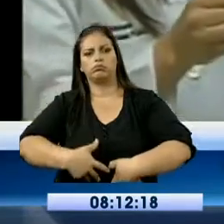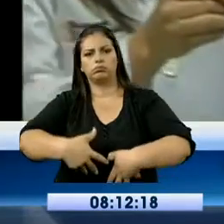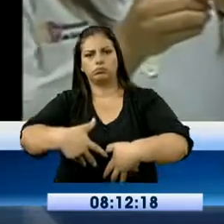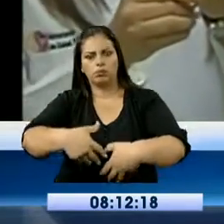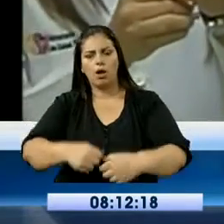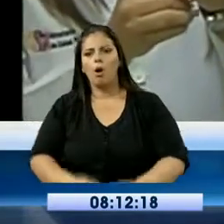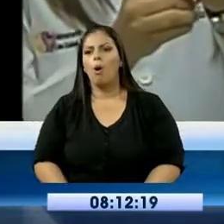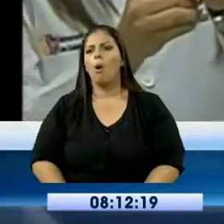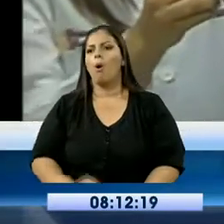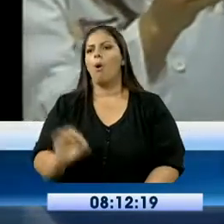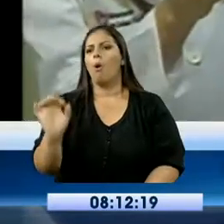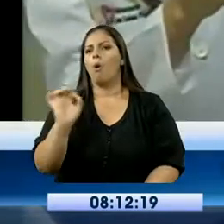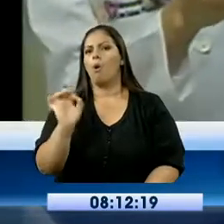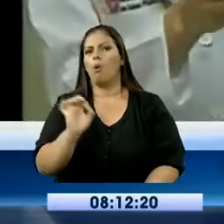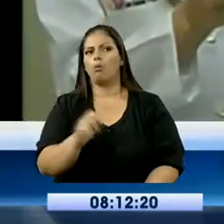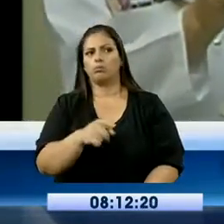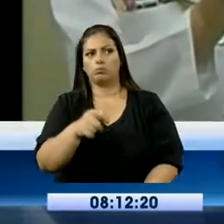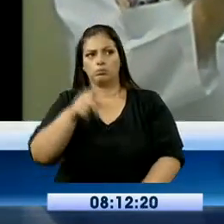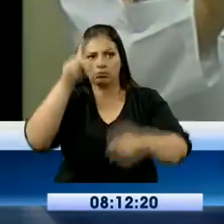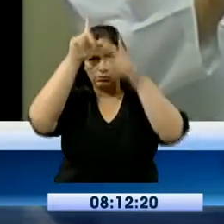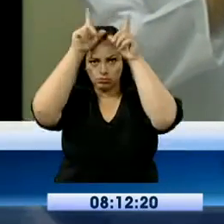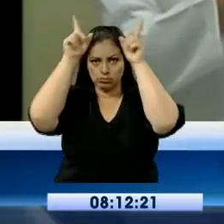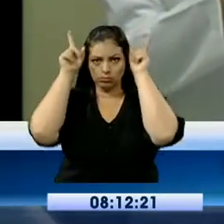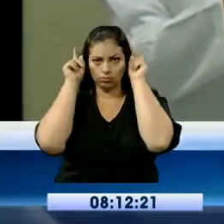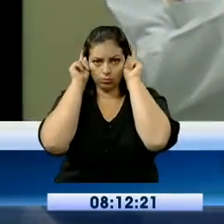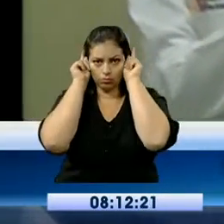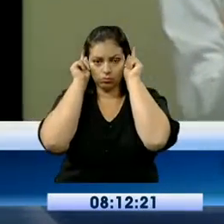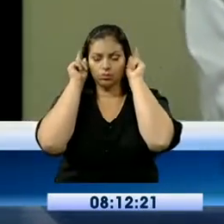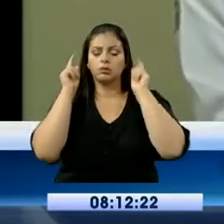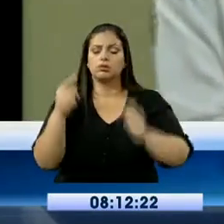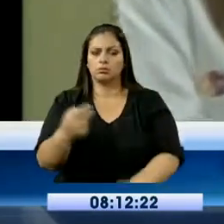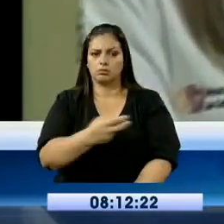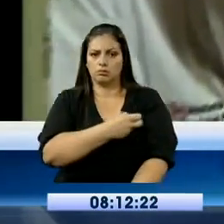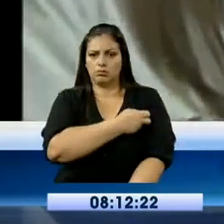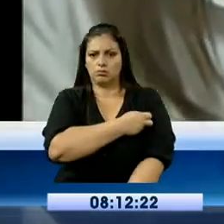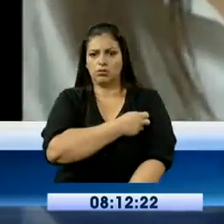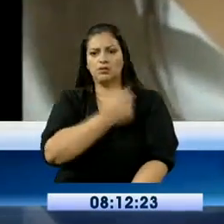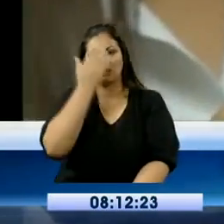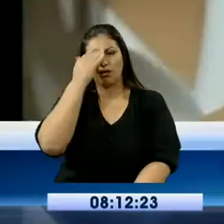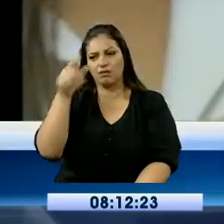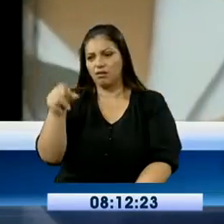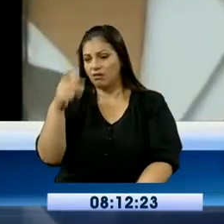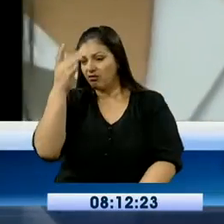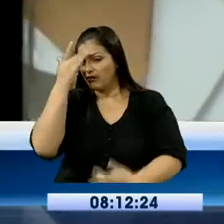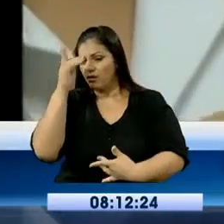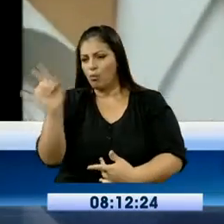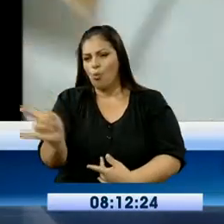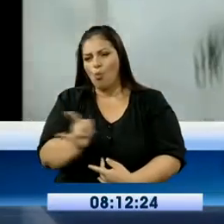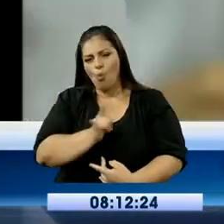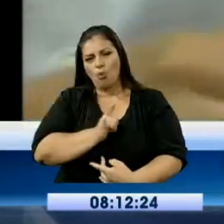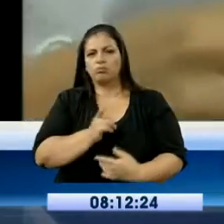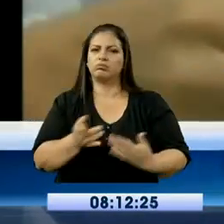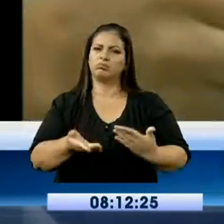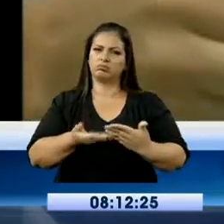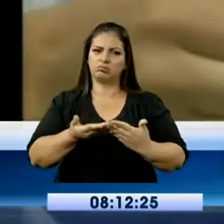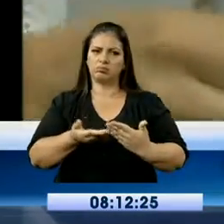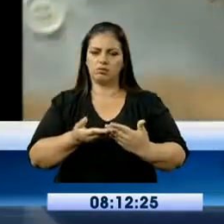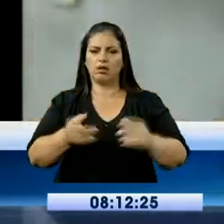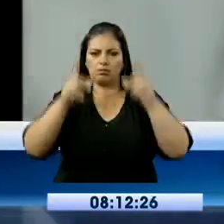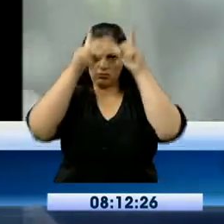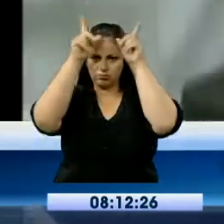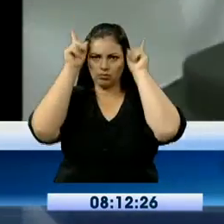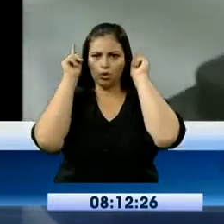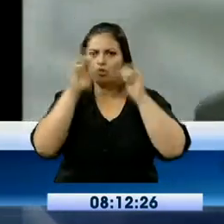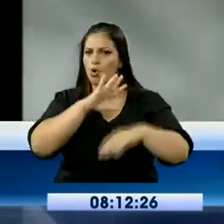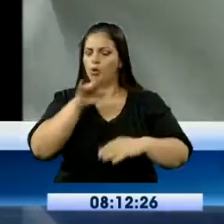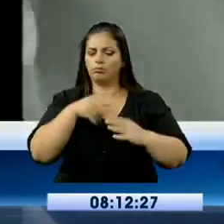en atención directa con los pacientes. ¿De qué hora a qué hora es la atención? Atención en todos nuestros centros de salud es de las 8 de la mañana hasta las 4 y media de la tarde,